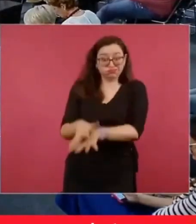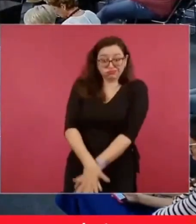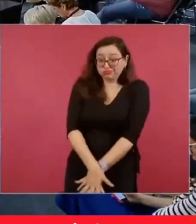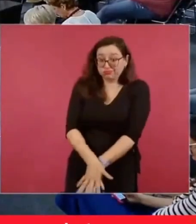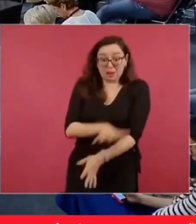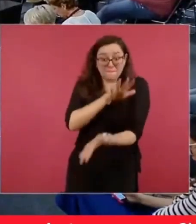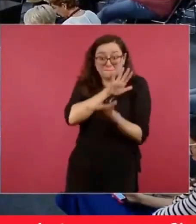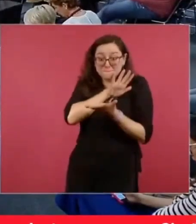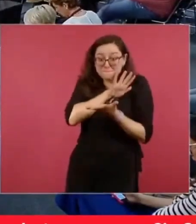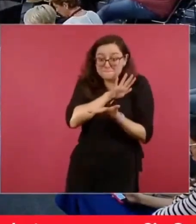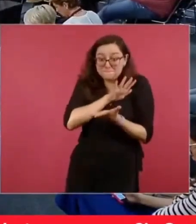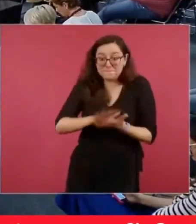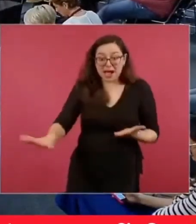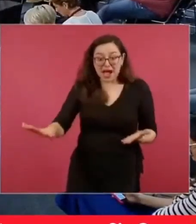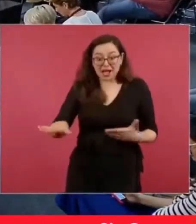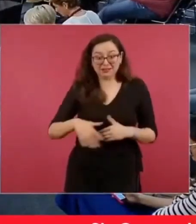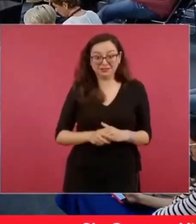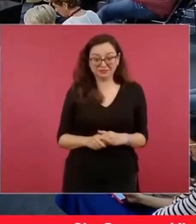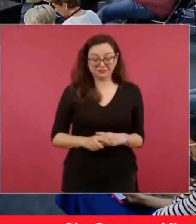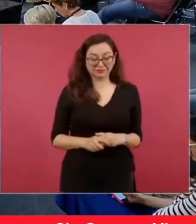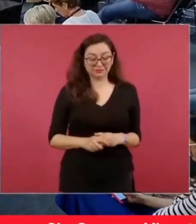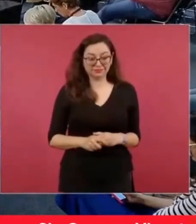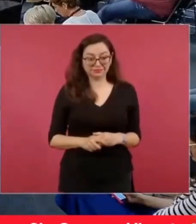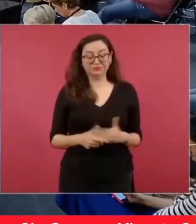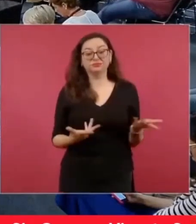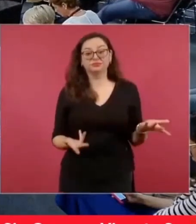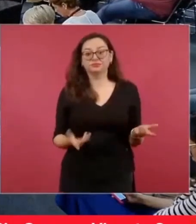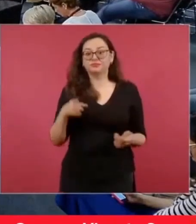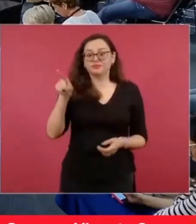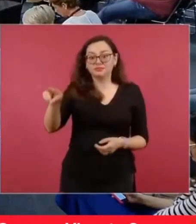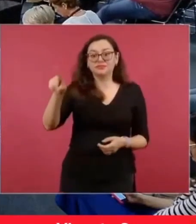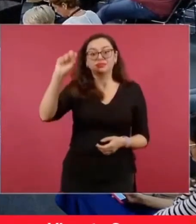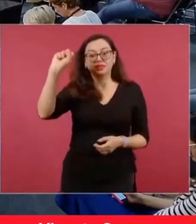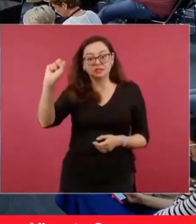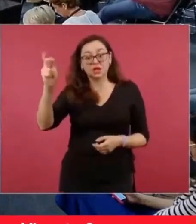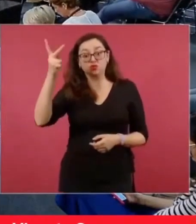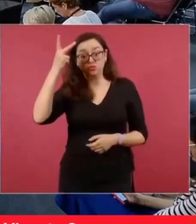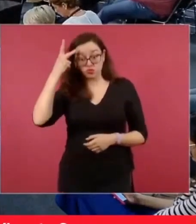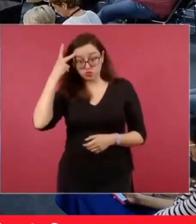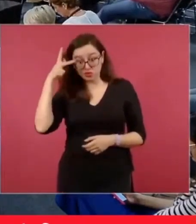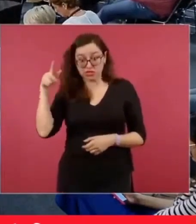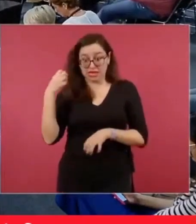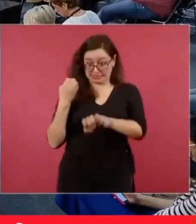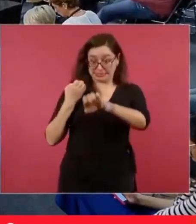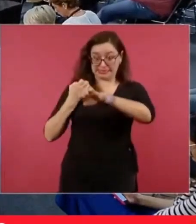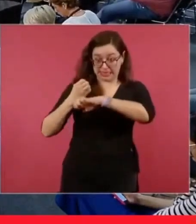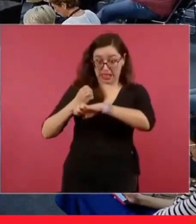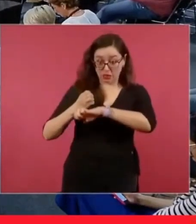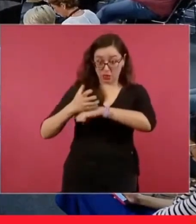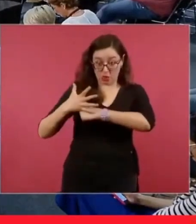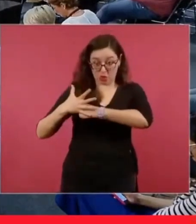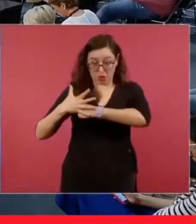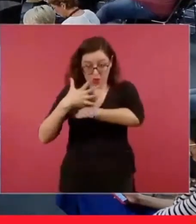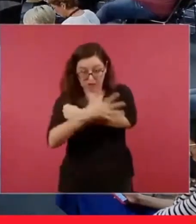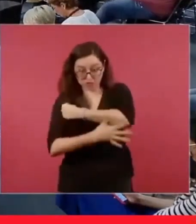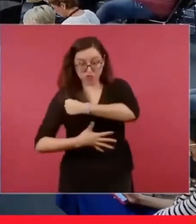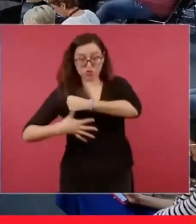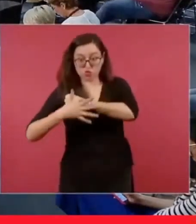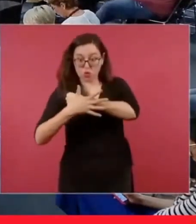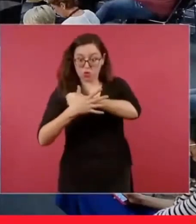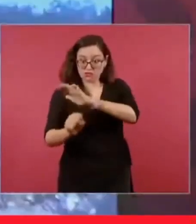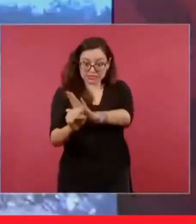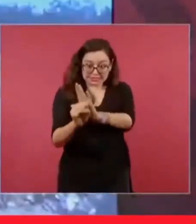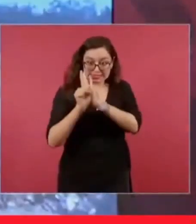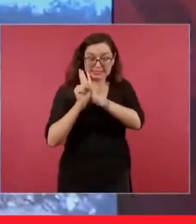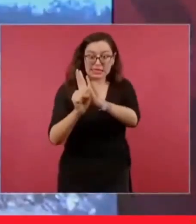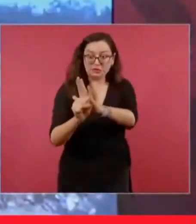Potosí en el escudo de San Luis Potosí aparece el cerro de San